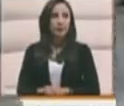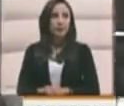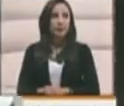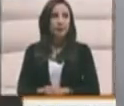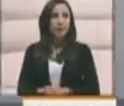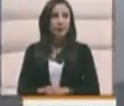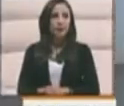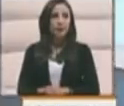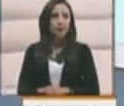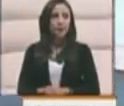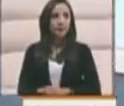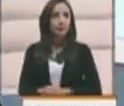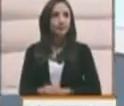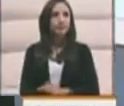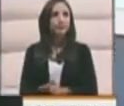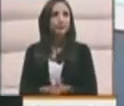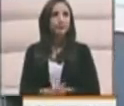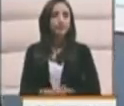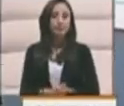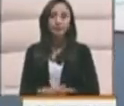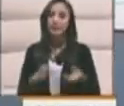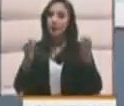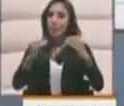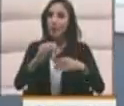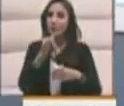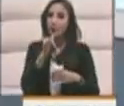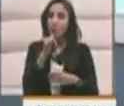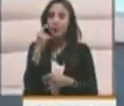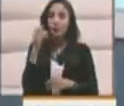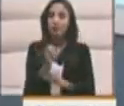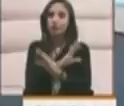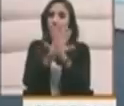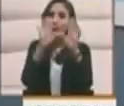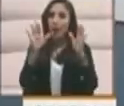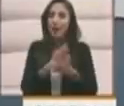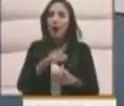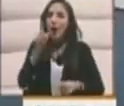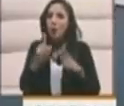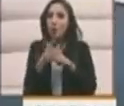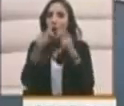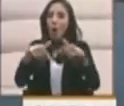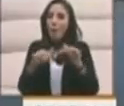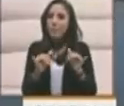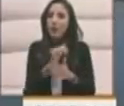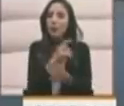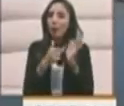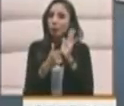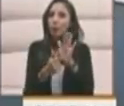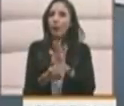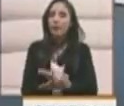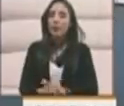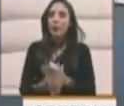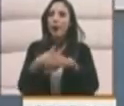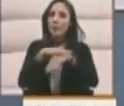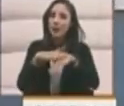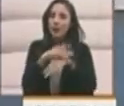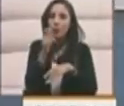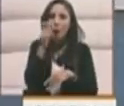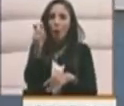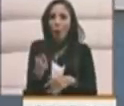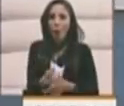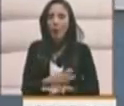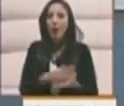Bueno, vamos a seguir con algunos detalles que fueron dados hoy día por el ministro de Relaciones